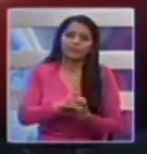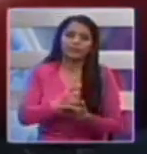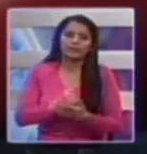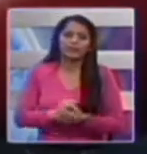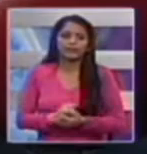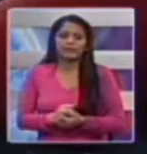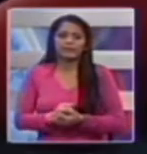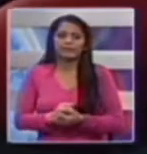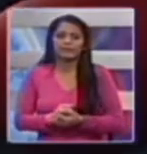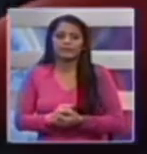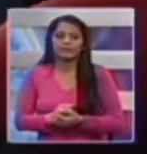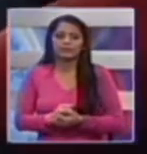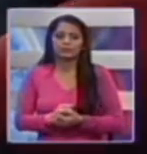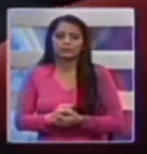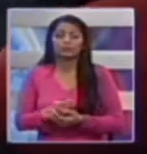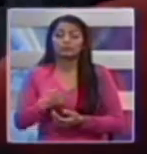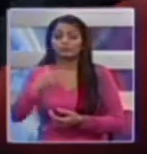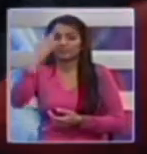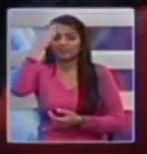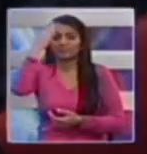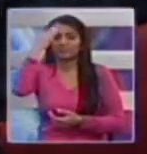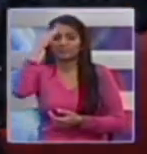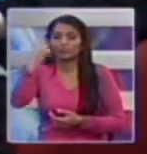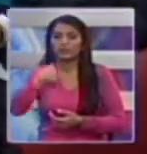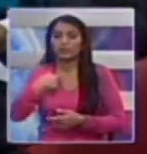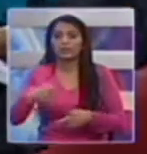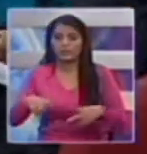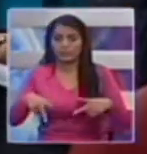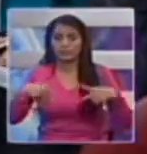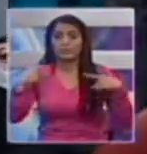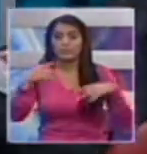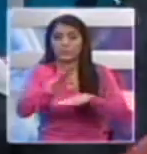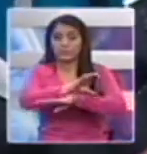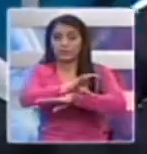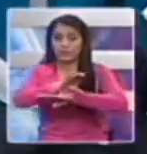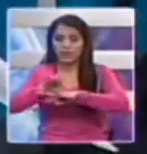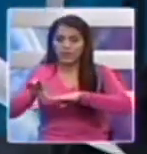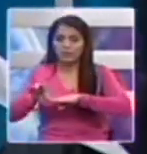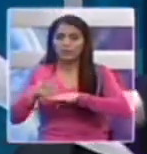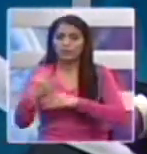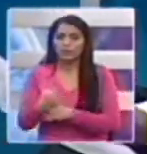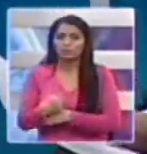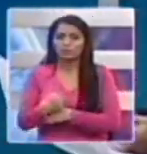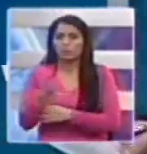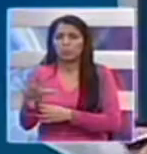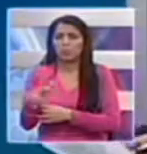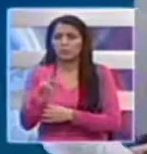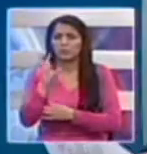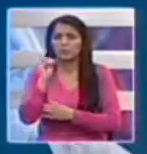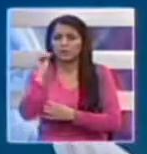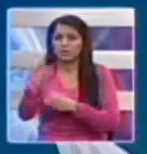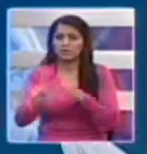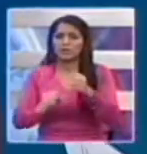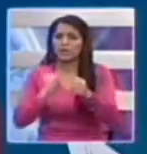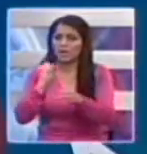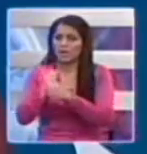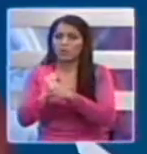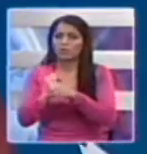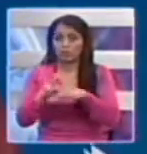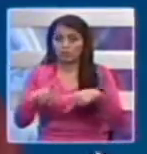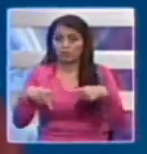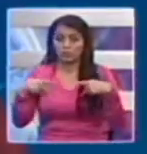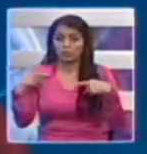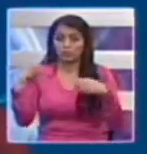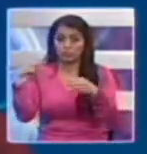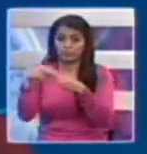Realmente lo he vivido en carne propia. Soy un campesino que tiene más de 30 años viviendo en las zonas rurales y